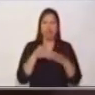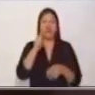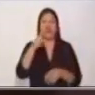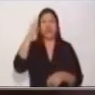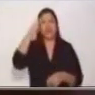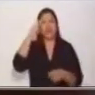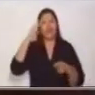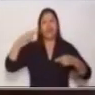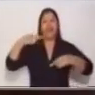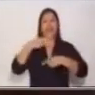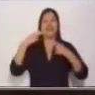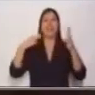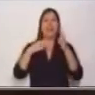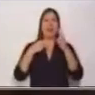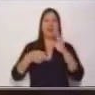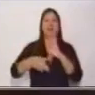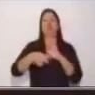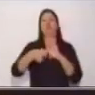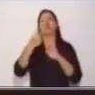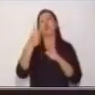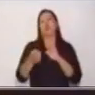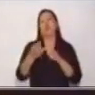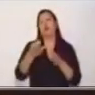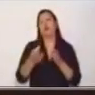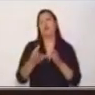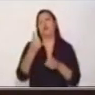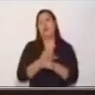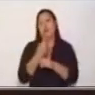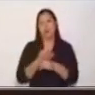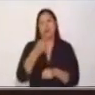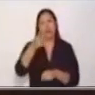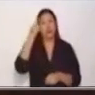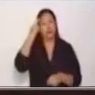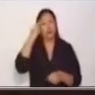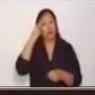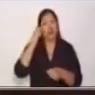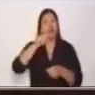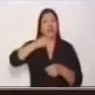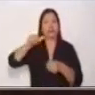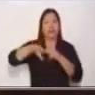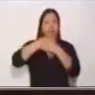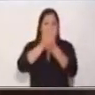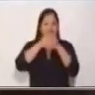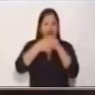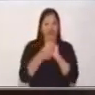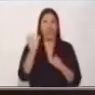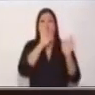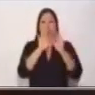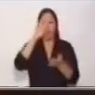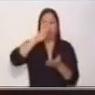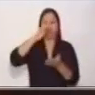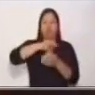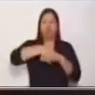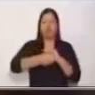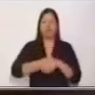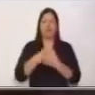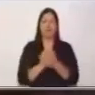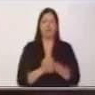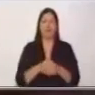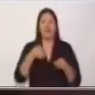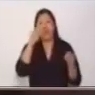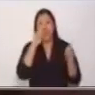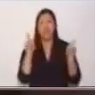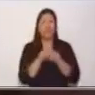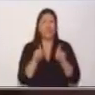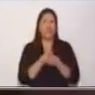y reciclar. Y te recuerdo, lávate las manos con agua y jabón o aplica gel. También